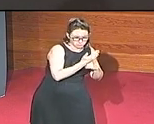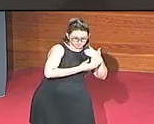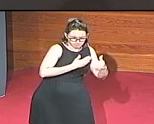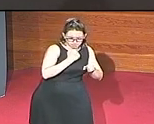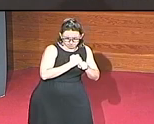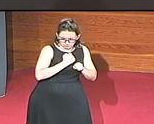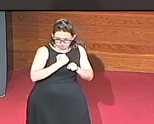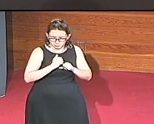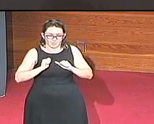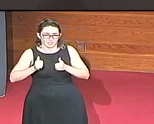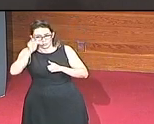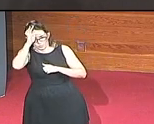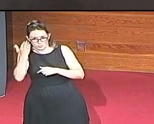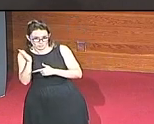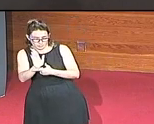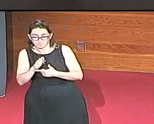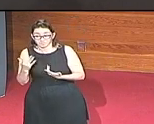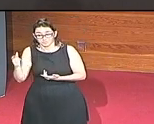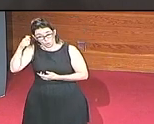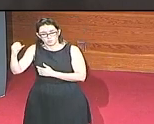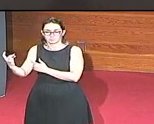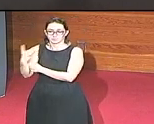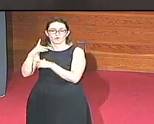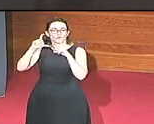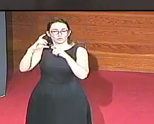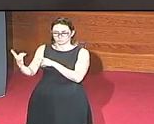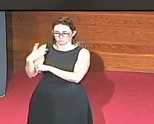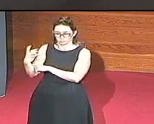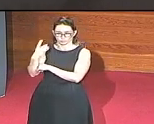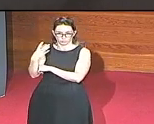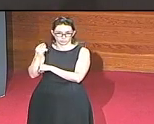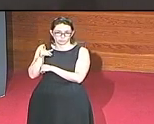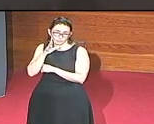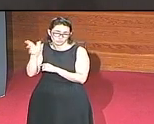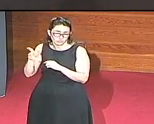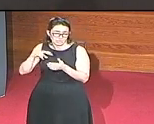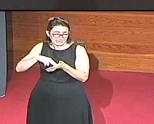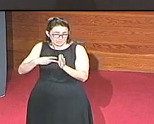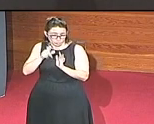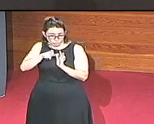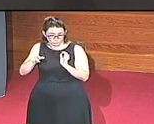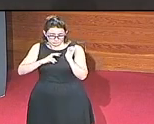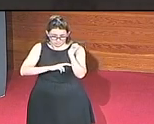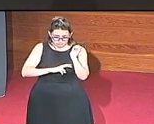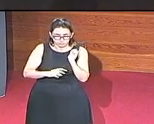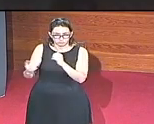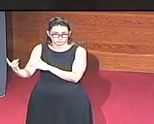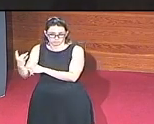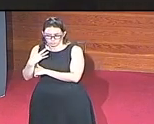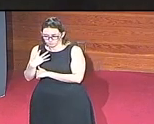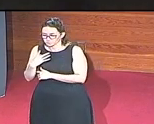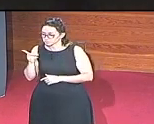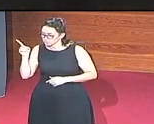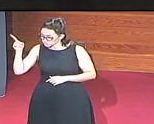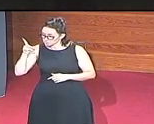el viernes entonces me mandó unas fotografías que le habían mandado los arqueólogos los técnicos de las excavaciones y me mandó